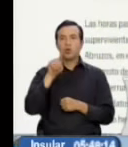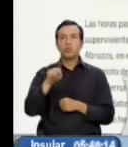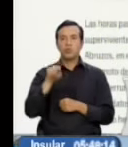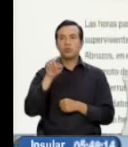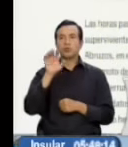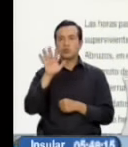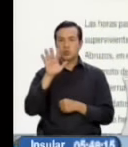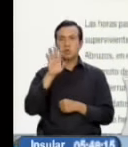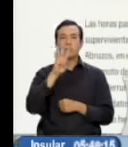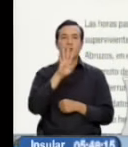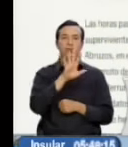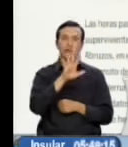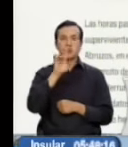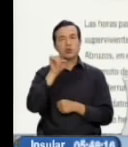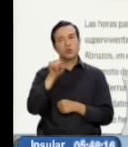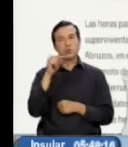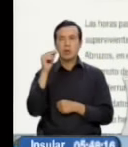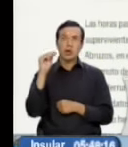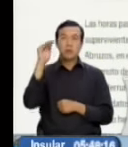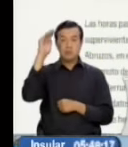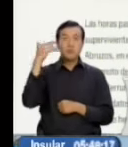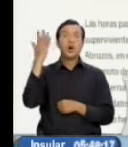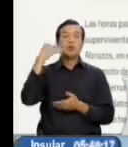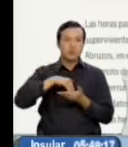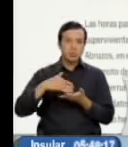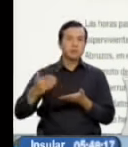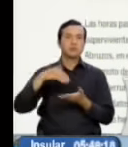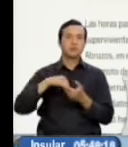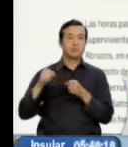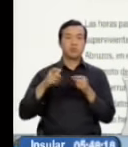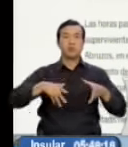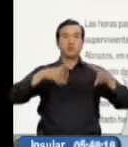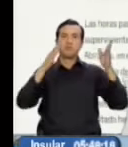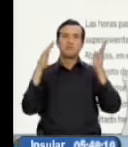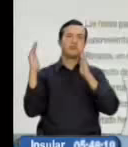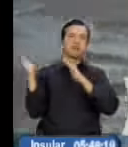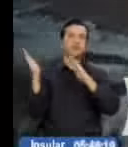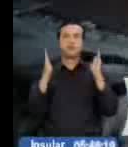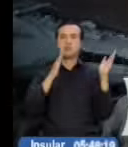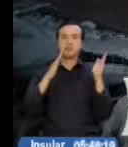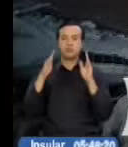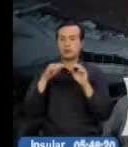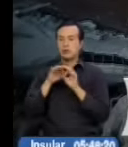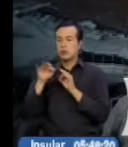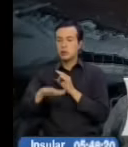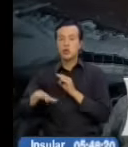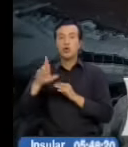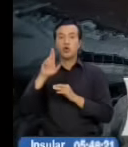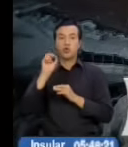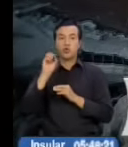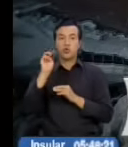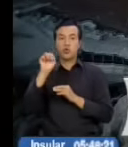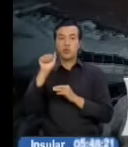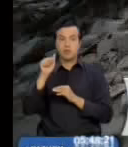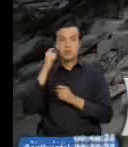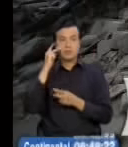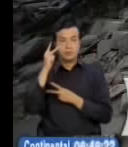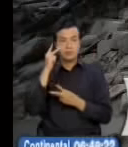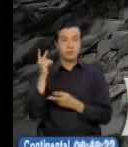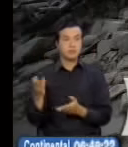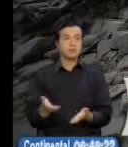grados, bastante fuerte también estas réplicas. Muchos edificios temblaron también en Roma, desde donde también tenemos información que